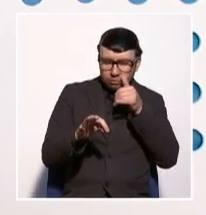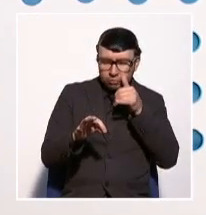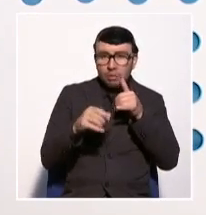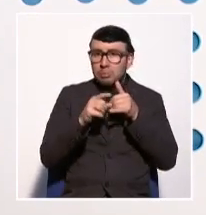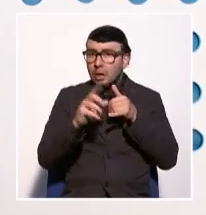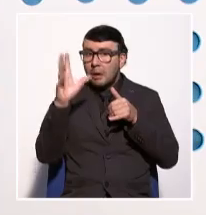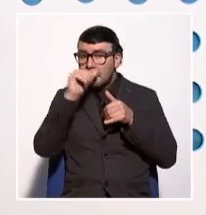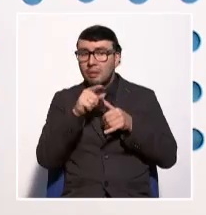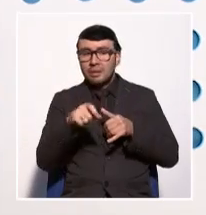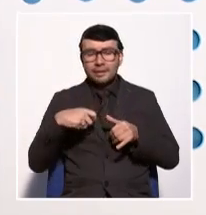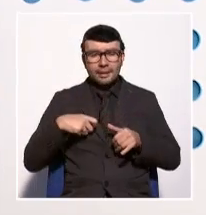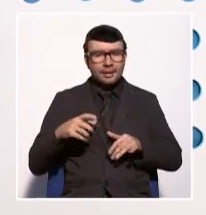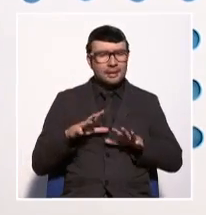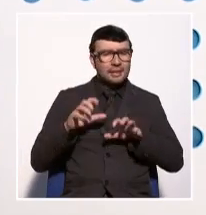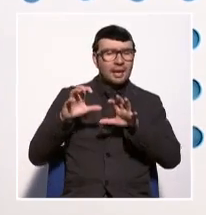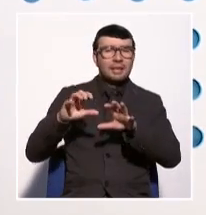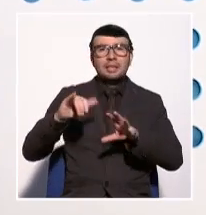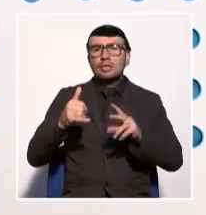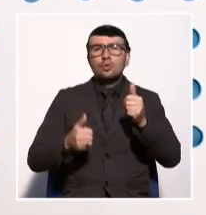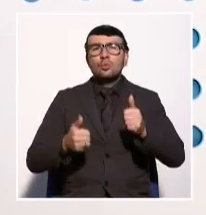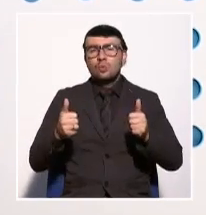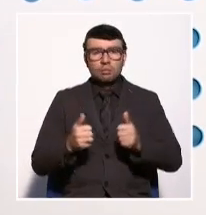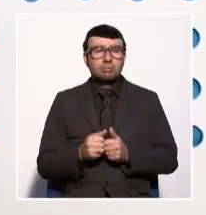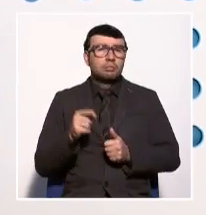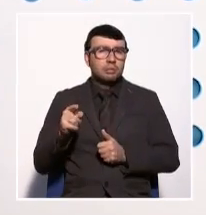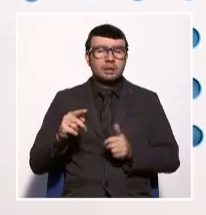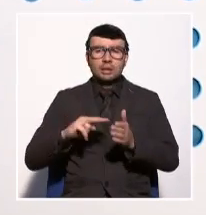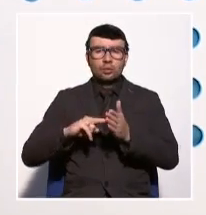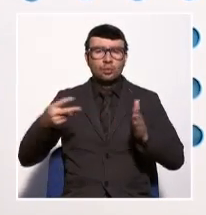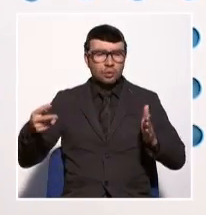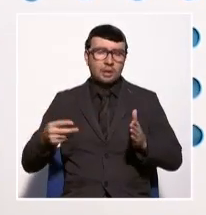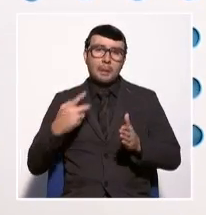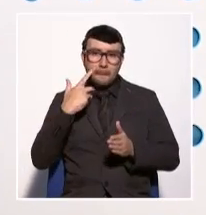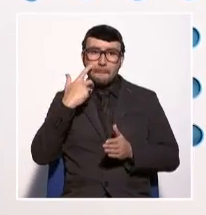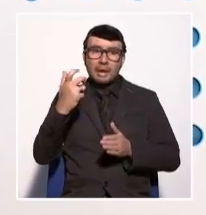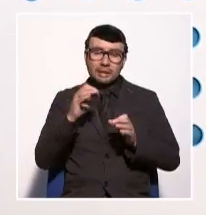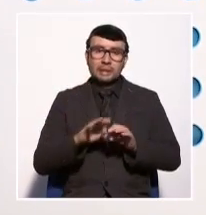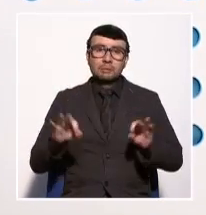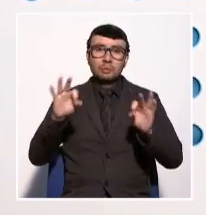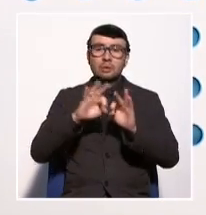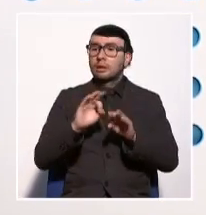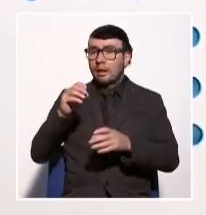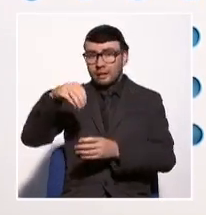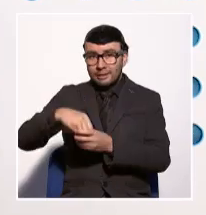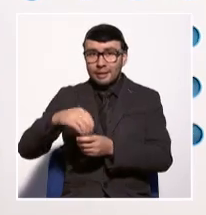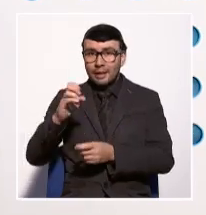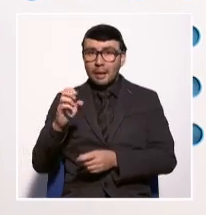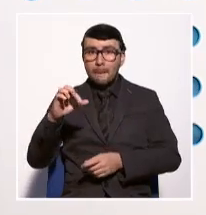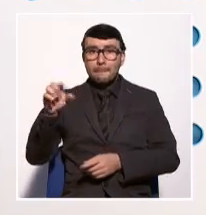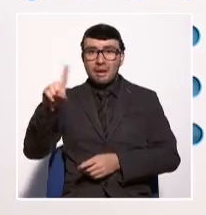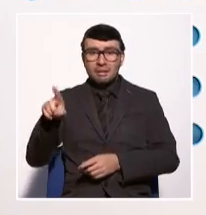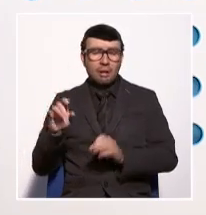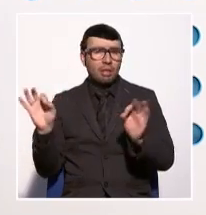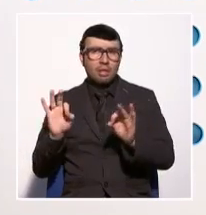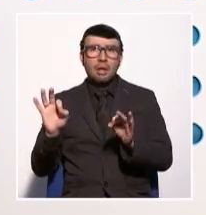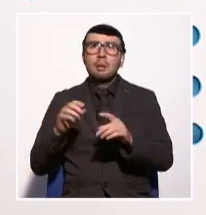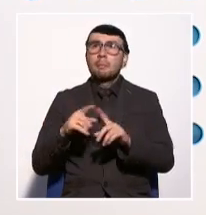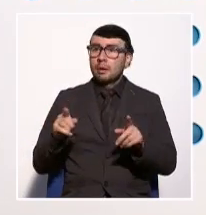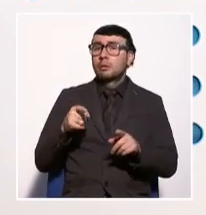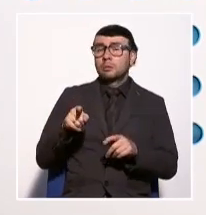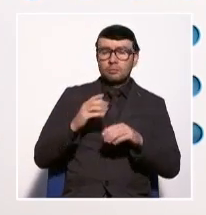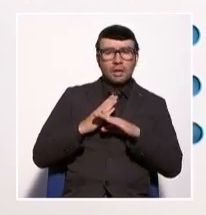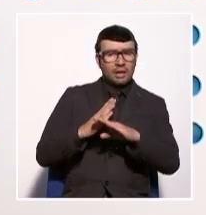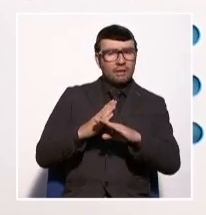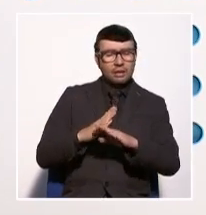sino que ya es una tecnología más avanzada todavía no está pues disponible en las ips espero parecer que sí evita la